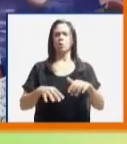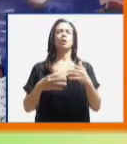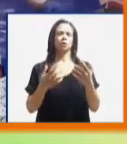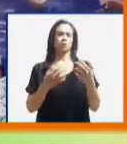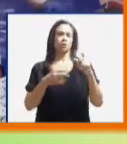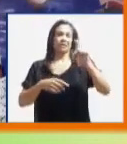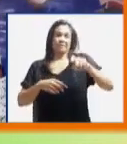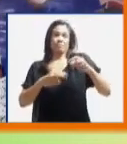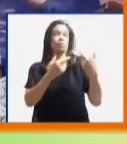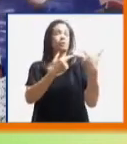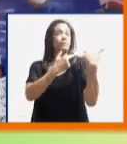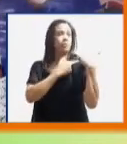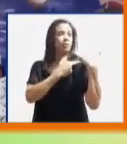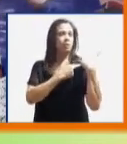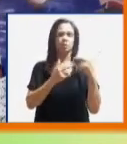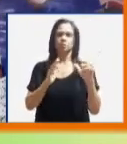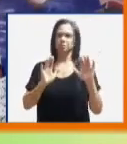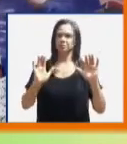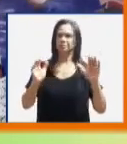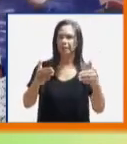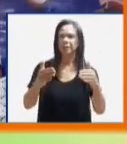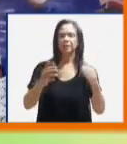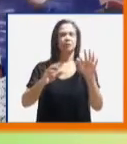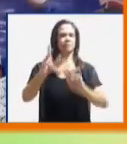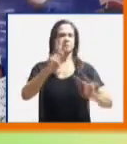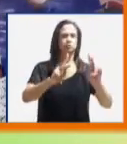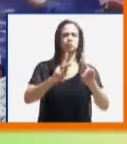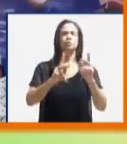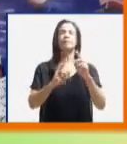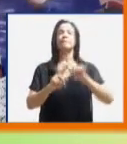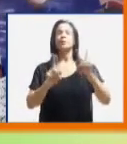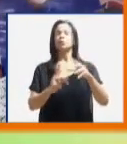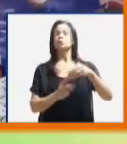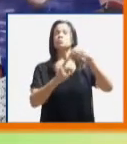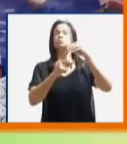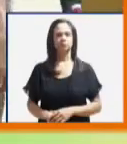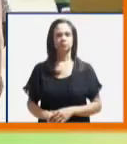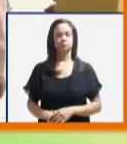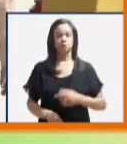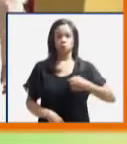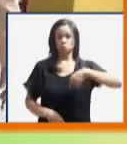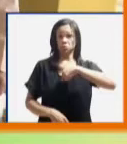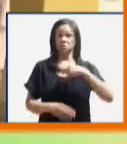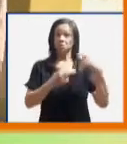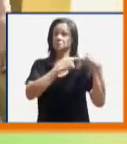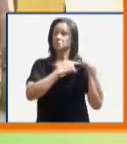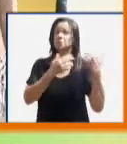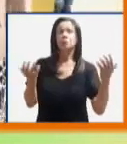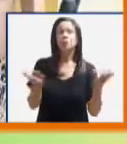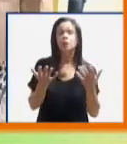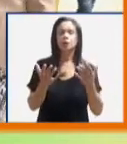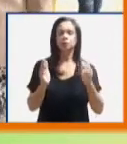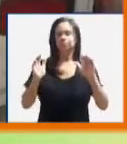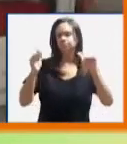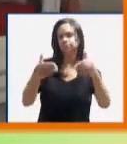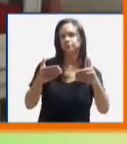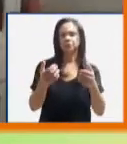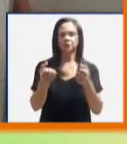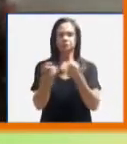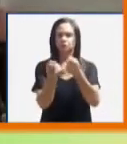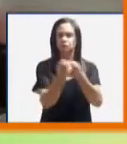a los hogares como lo hemos dicho anteriormente a los abuelos a las tías los papá la mamá el bendito kobe